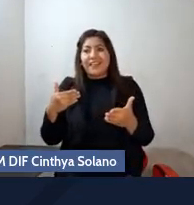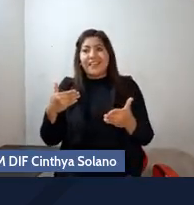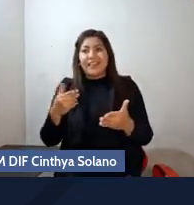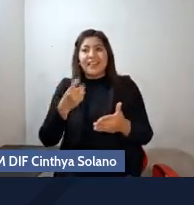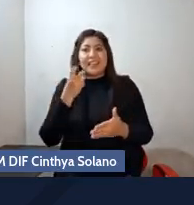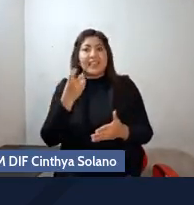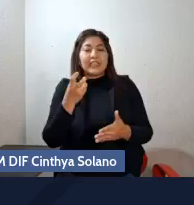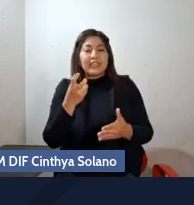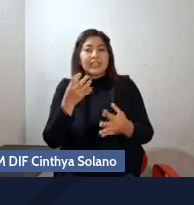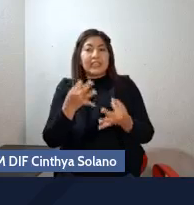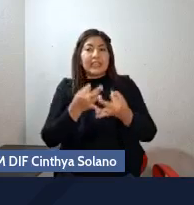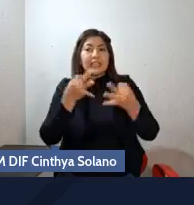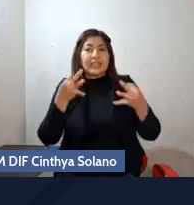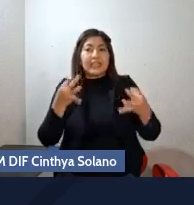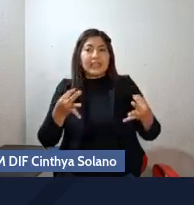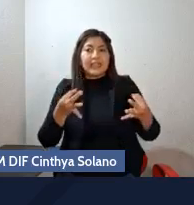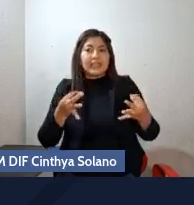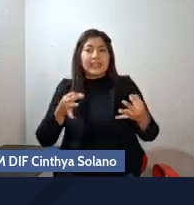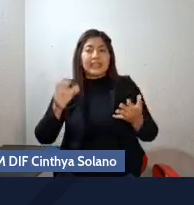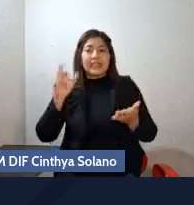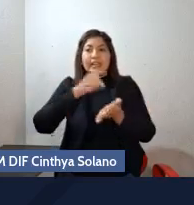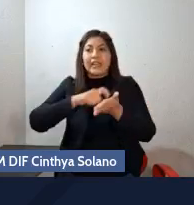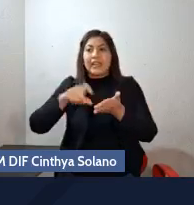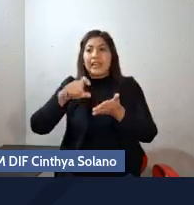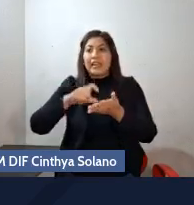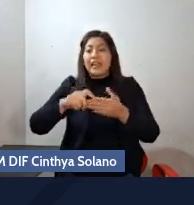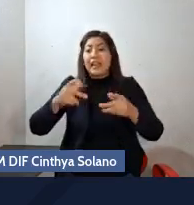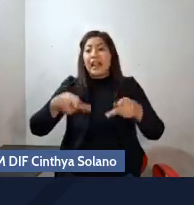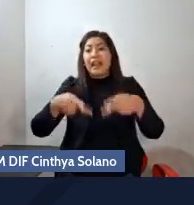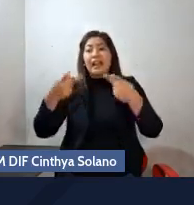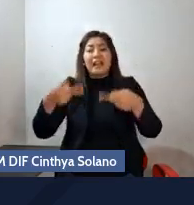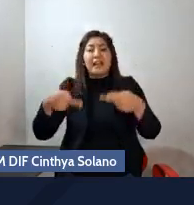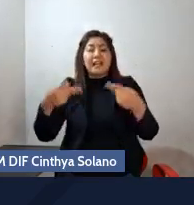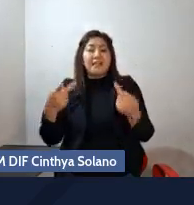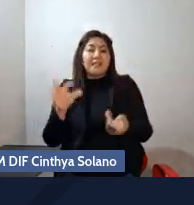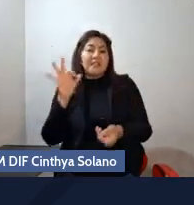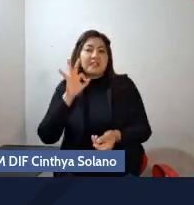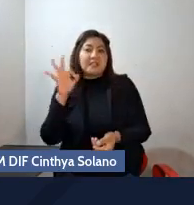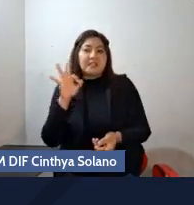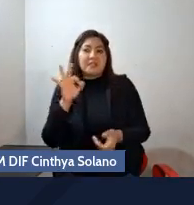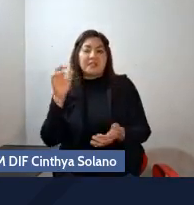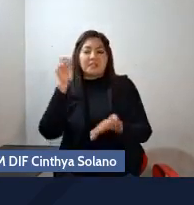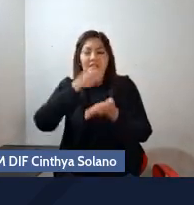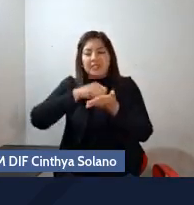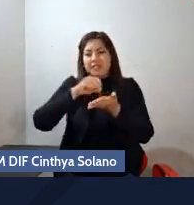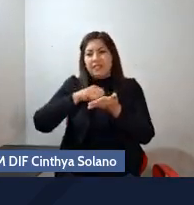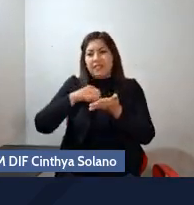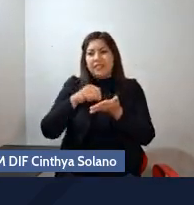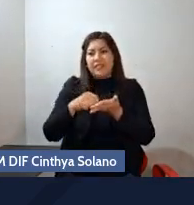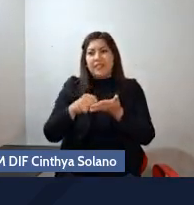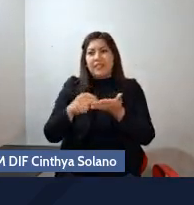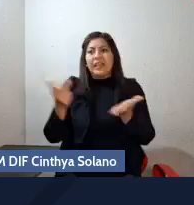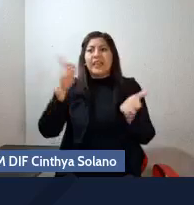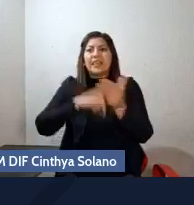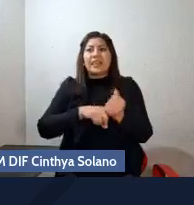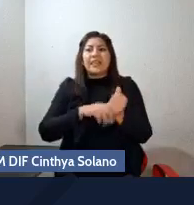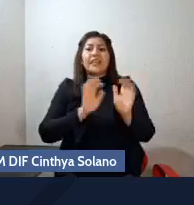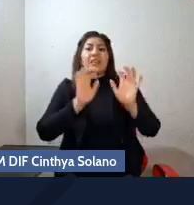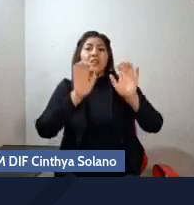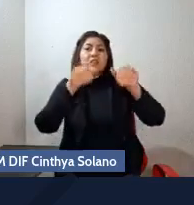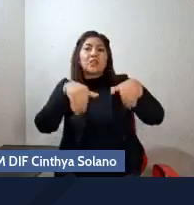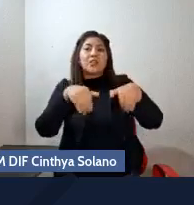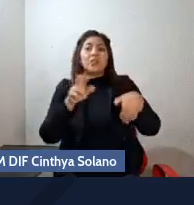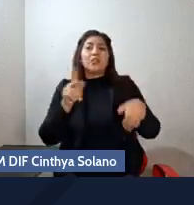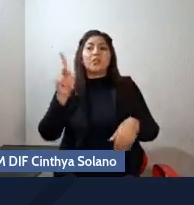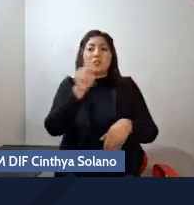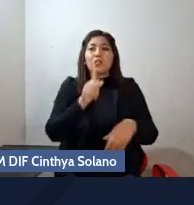a lo mejor se inscribió ese acto jurídico en el registro público de la propiedad y hay un nuevo